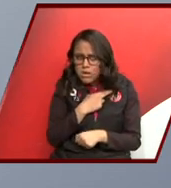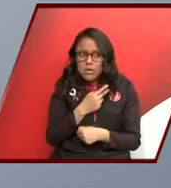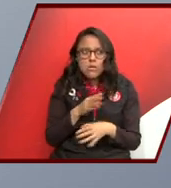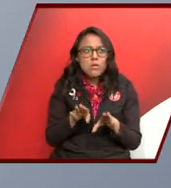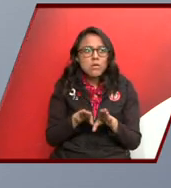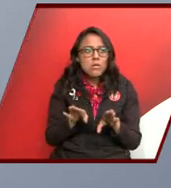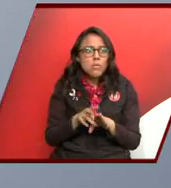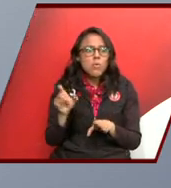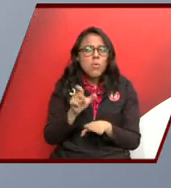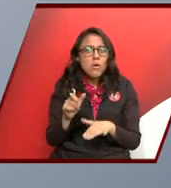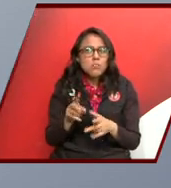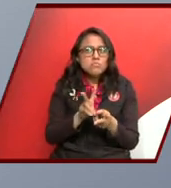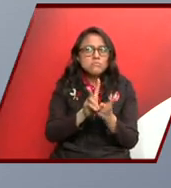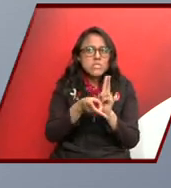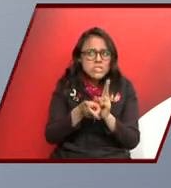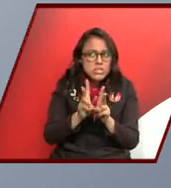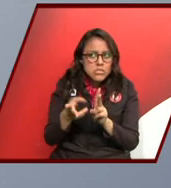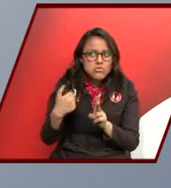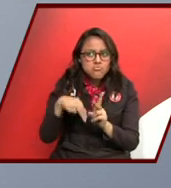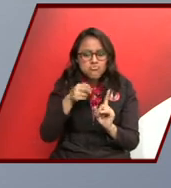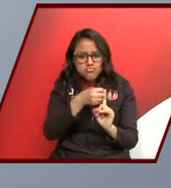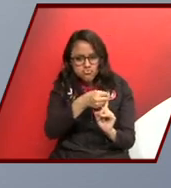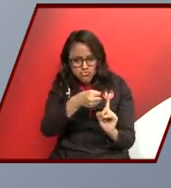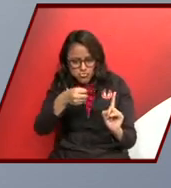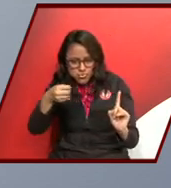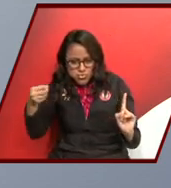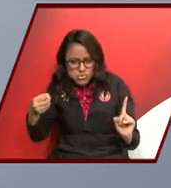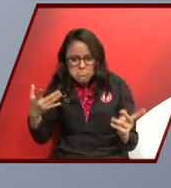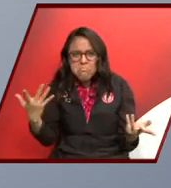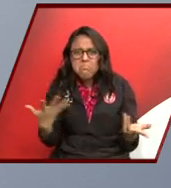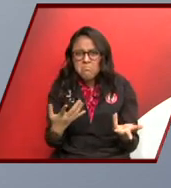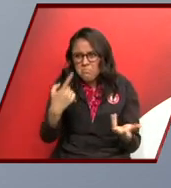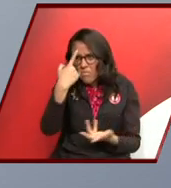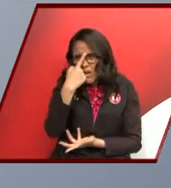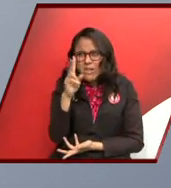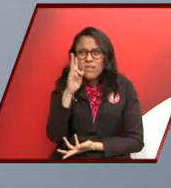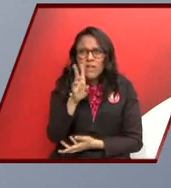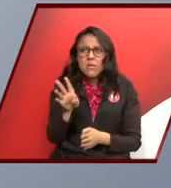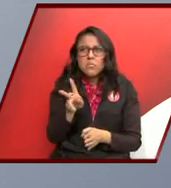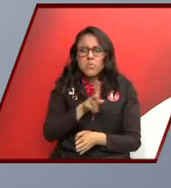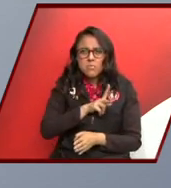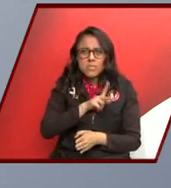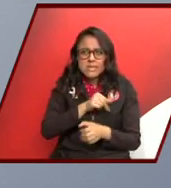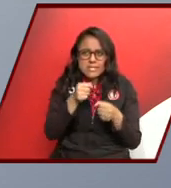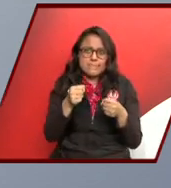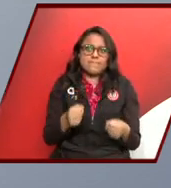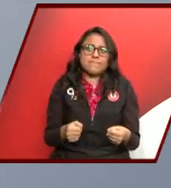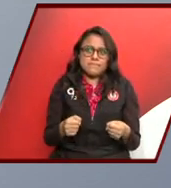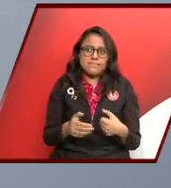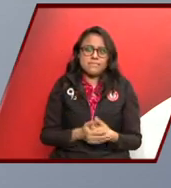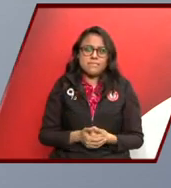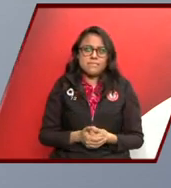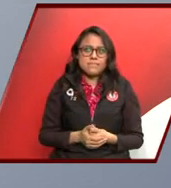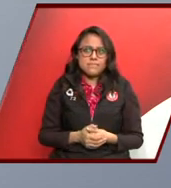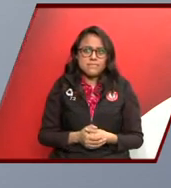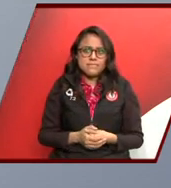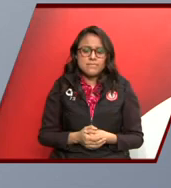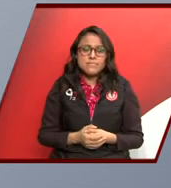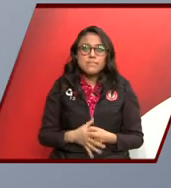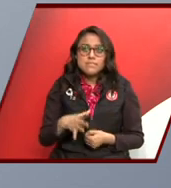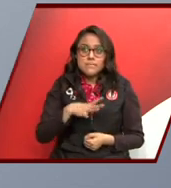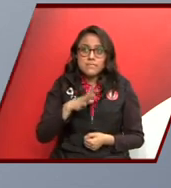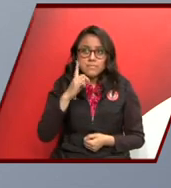cuando los vecinos nos estamos organizando para ver nuestra propia seguridad. Aquí hay